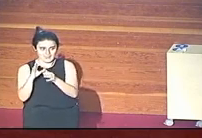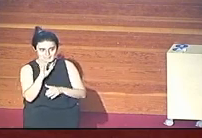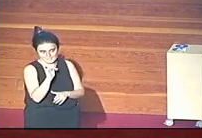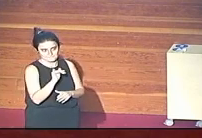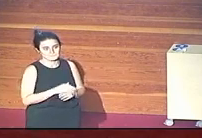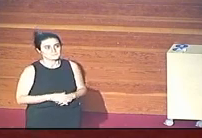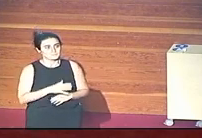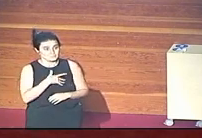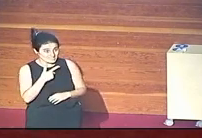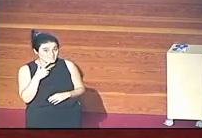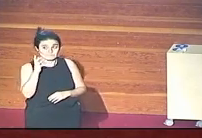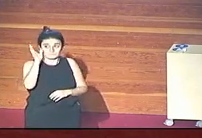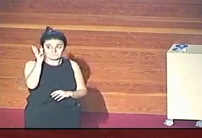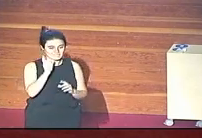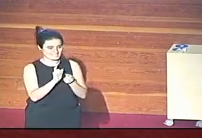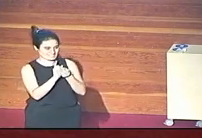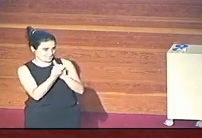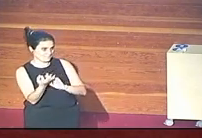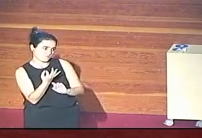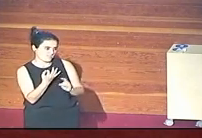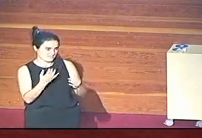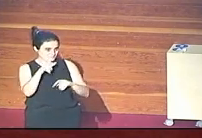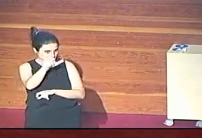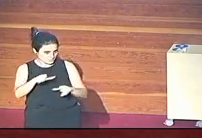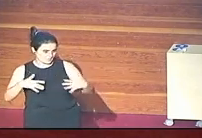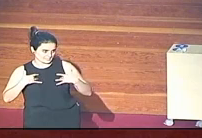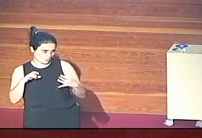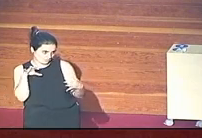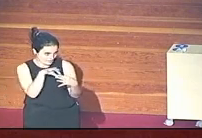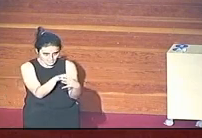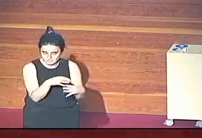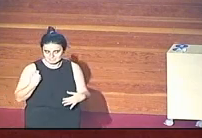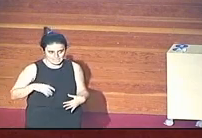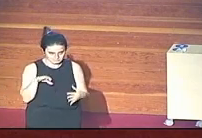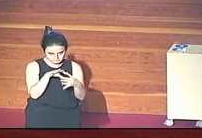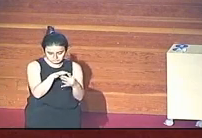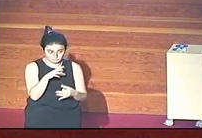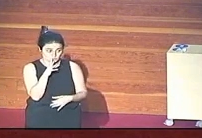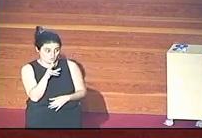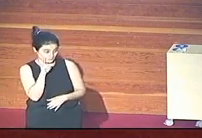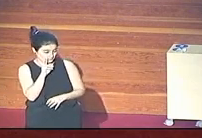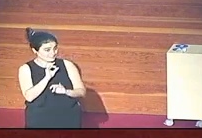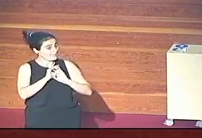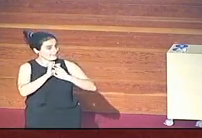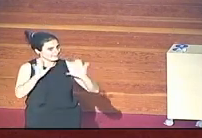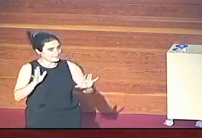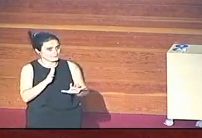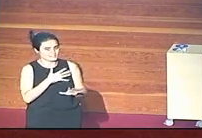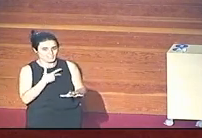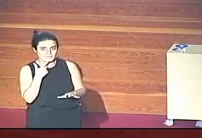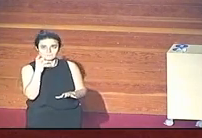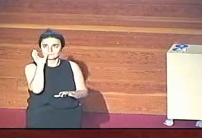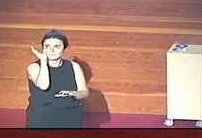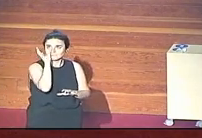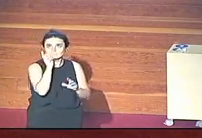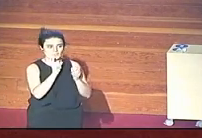climático lo relacionamos con la salud de las personas y yo creo que ahí vamos a ver muy claramente cómo no es algo que le